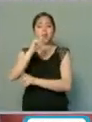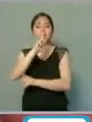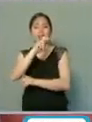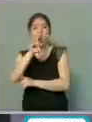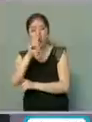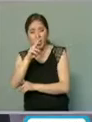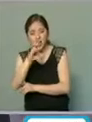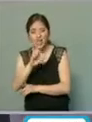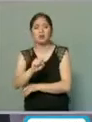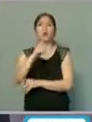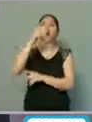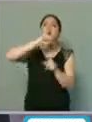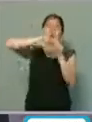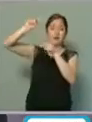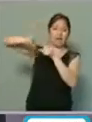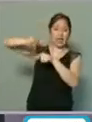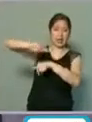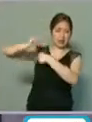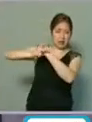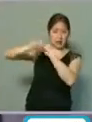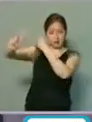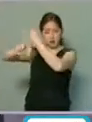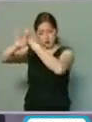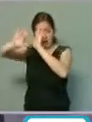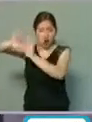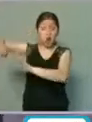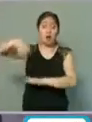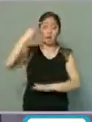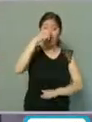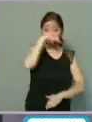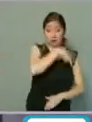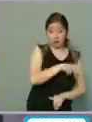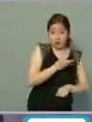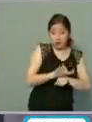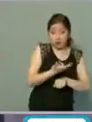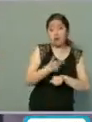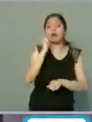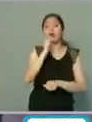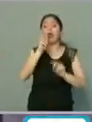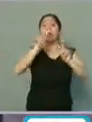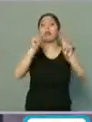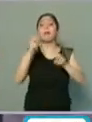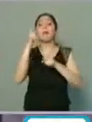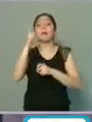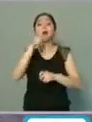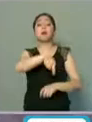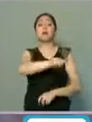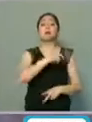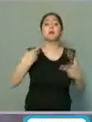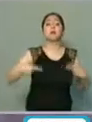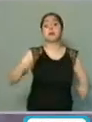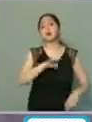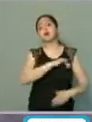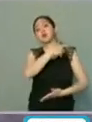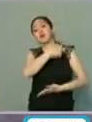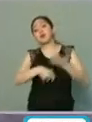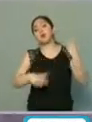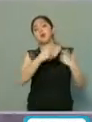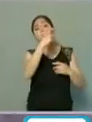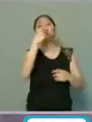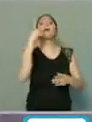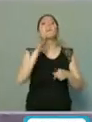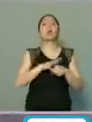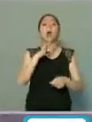que han tomado en torno a la seguridad. Pero el tema de las armas sigue siendo un tema bastante laxo y accesible. ¿Por qué? Porque es un tema